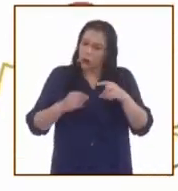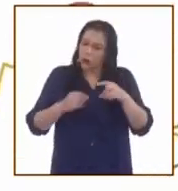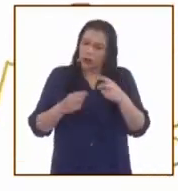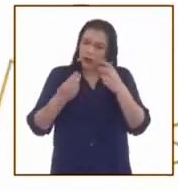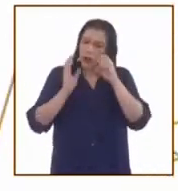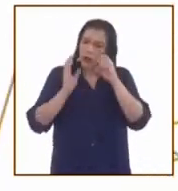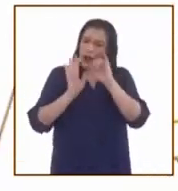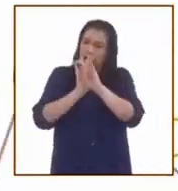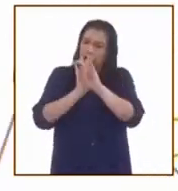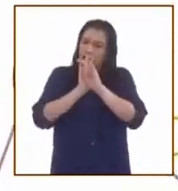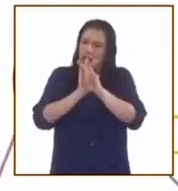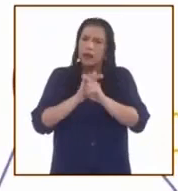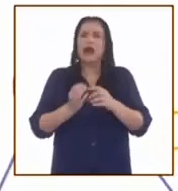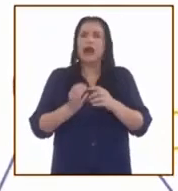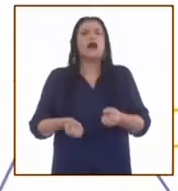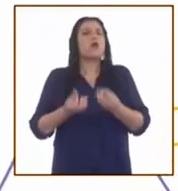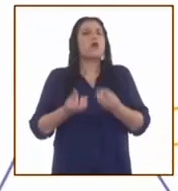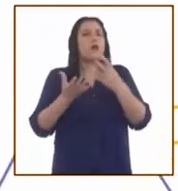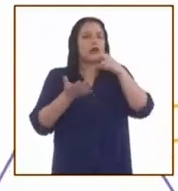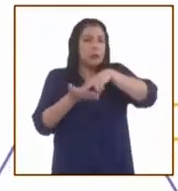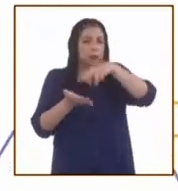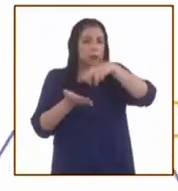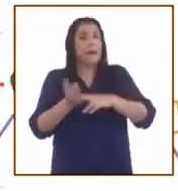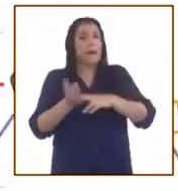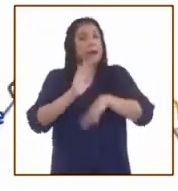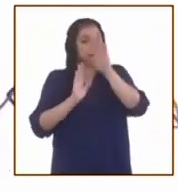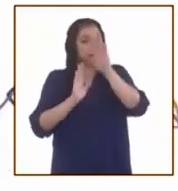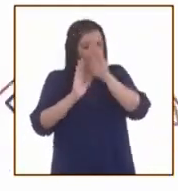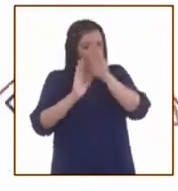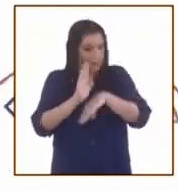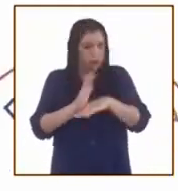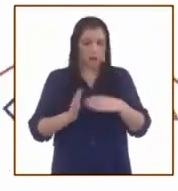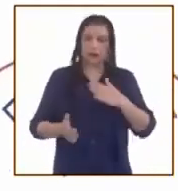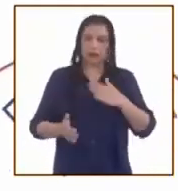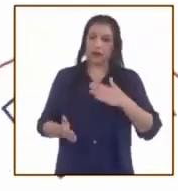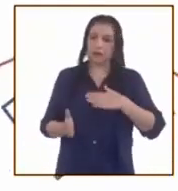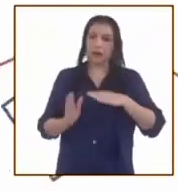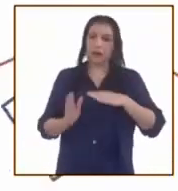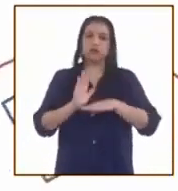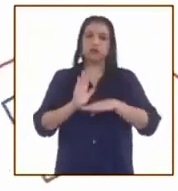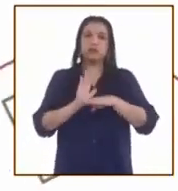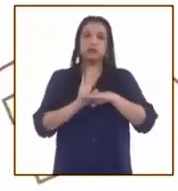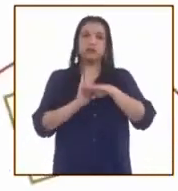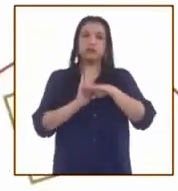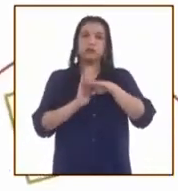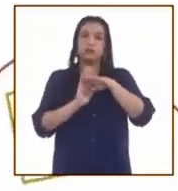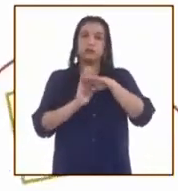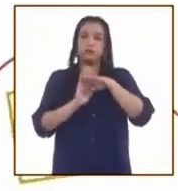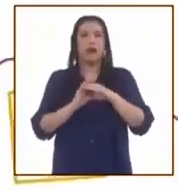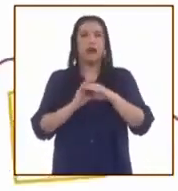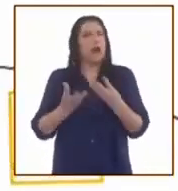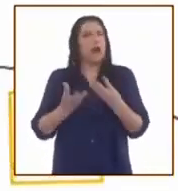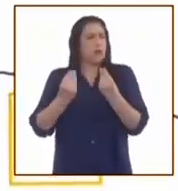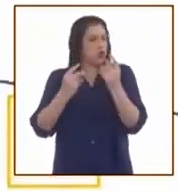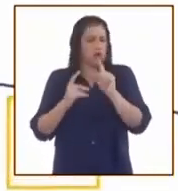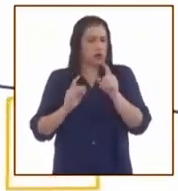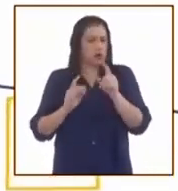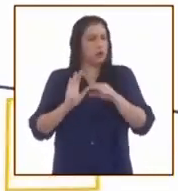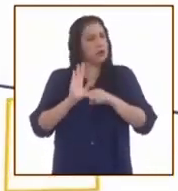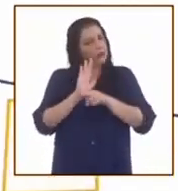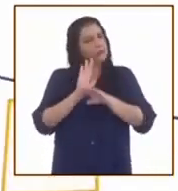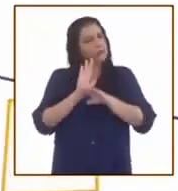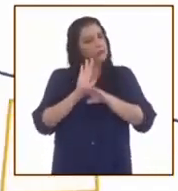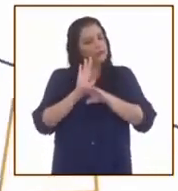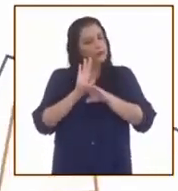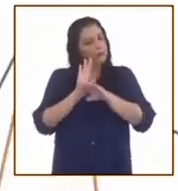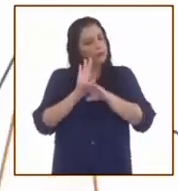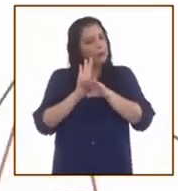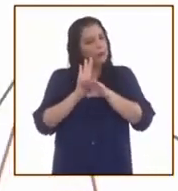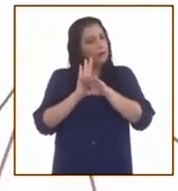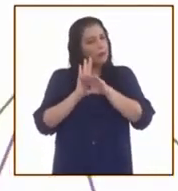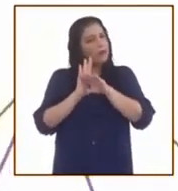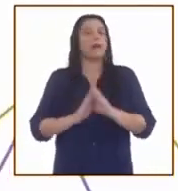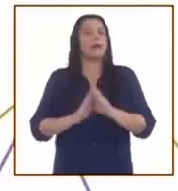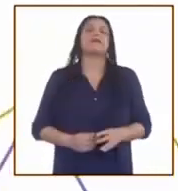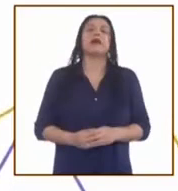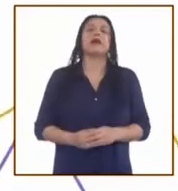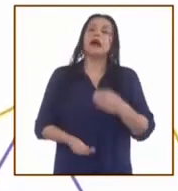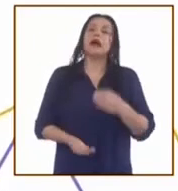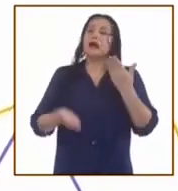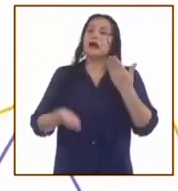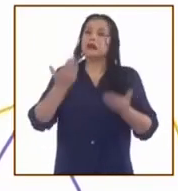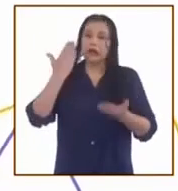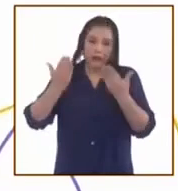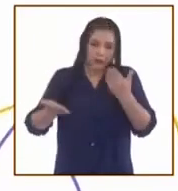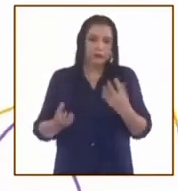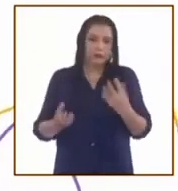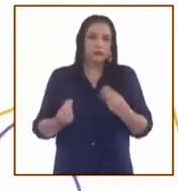de saltos aumentó o disminuyó? En mi caso aumentó, profesora. No mucho, pero sí se puede notar que hubo un aumento. Tal vez sea